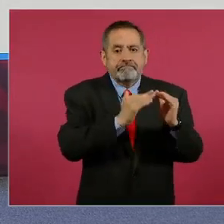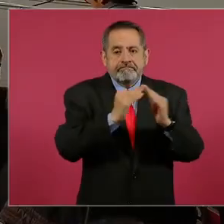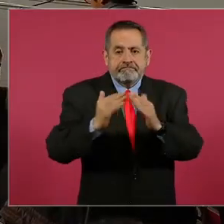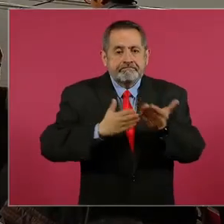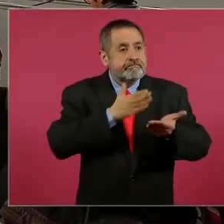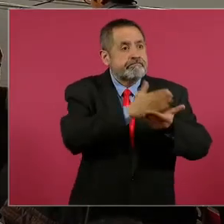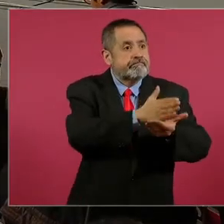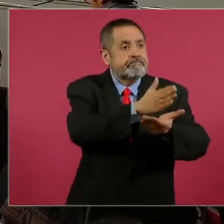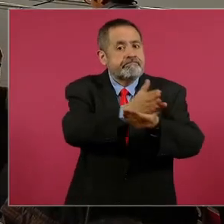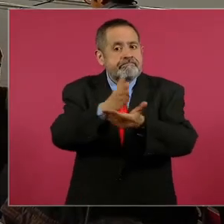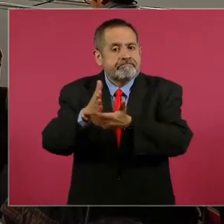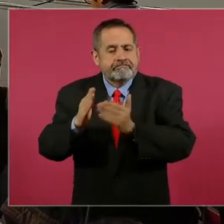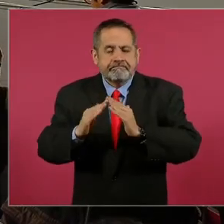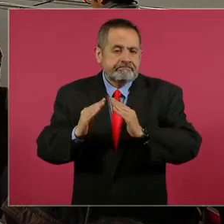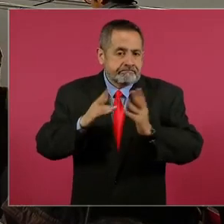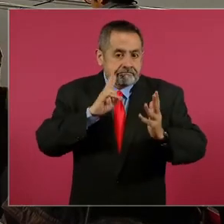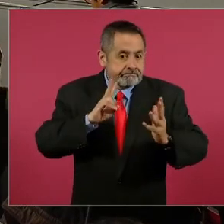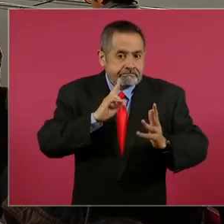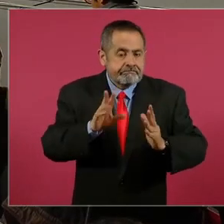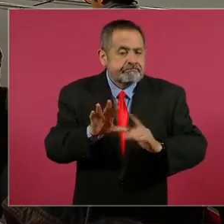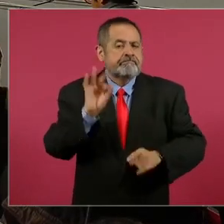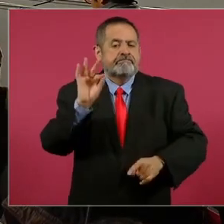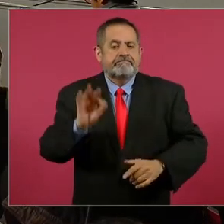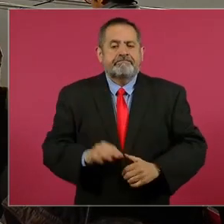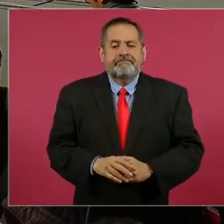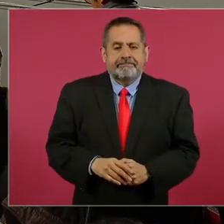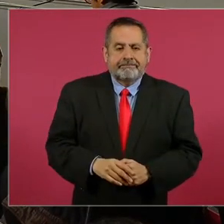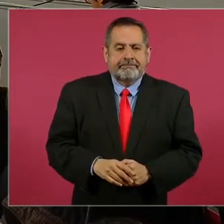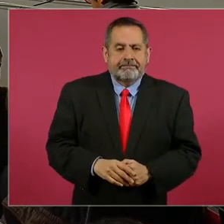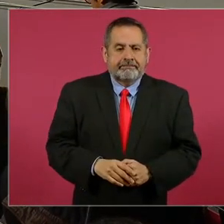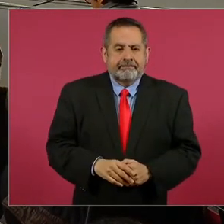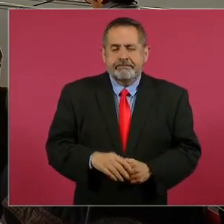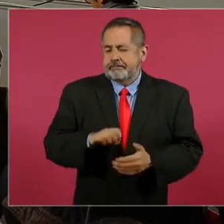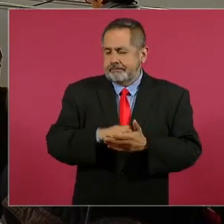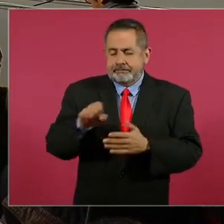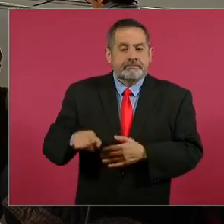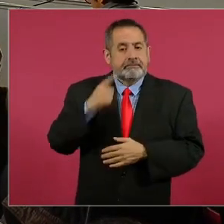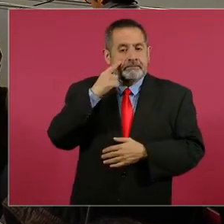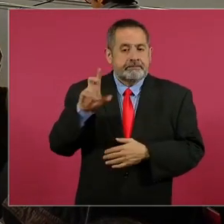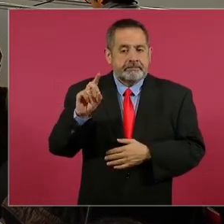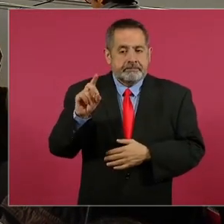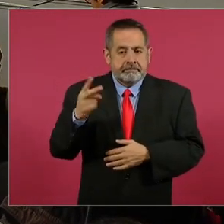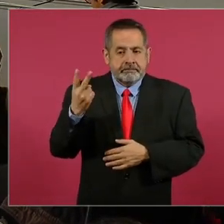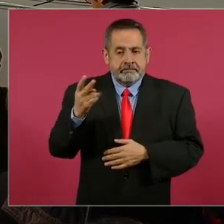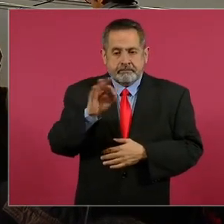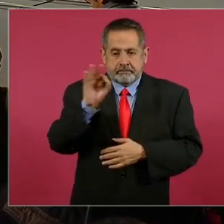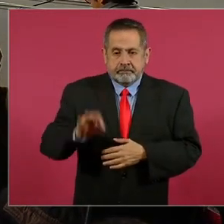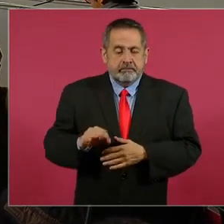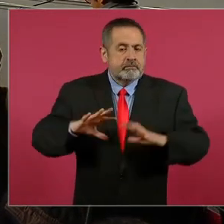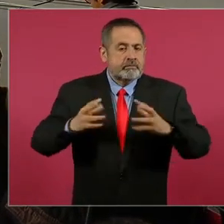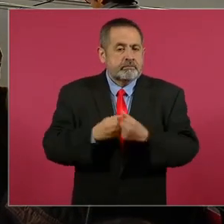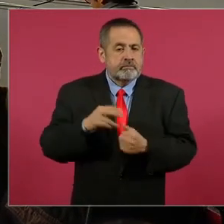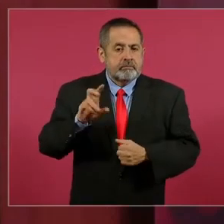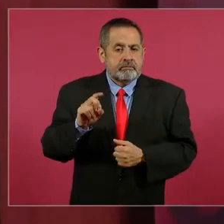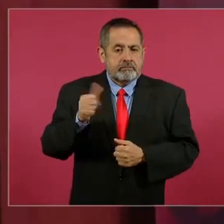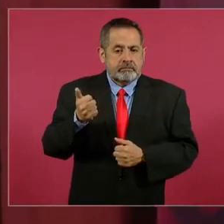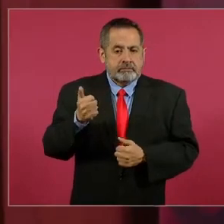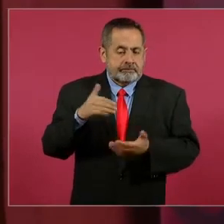casa. Adelante. Tenemos el caso de este 32%,